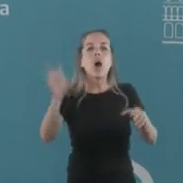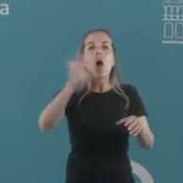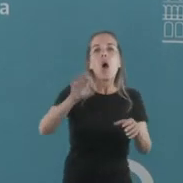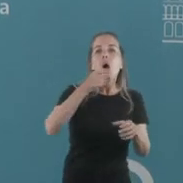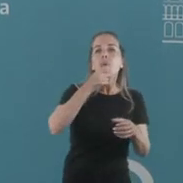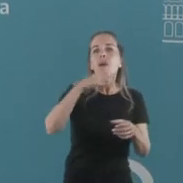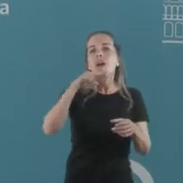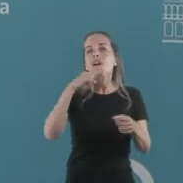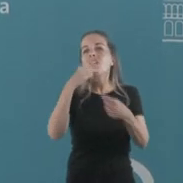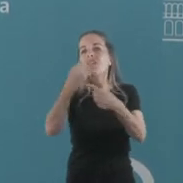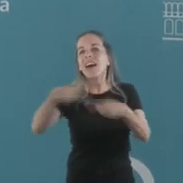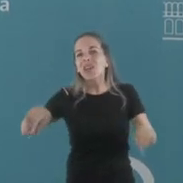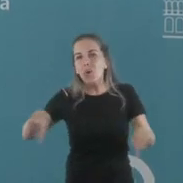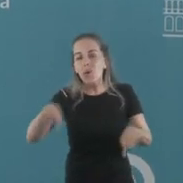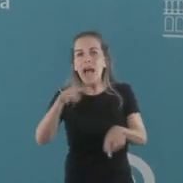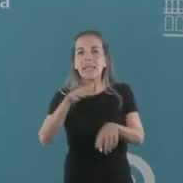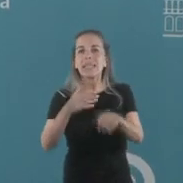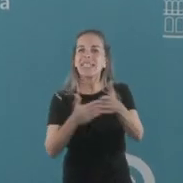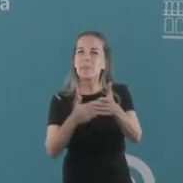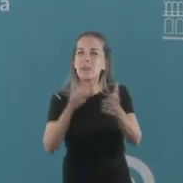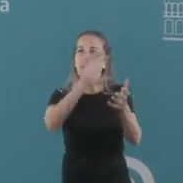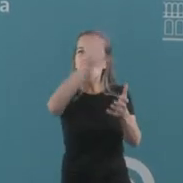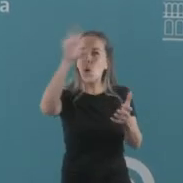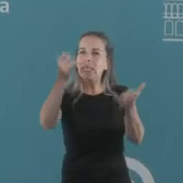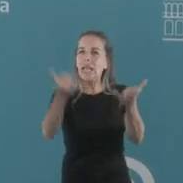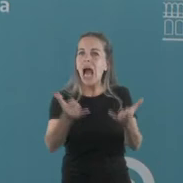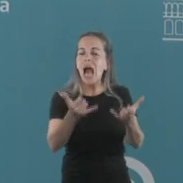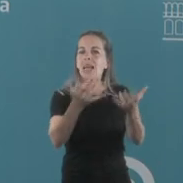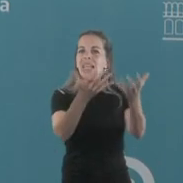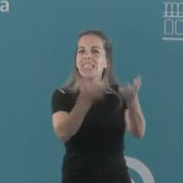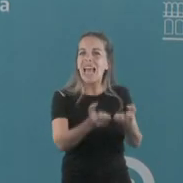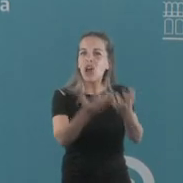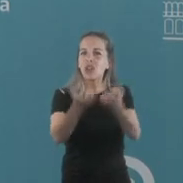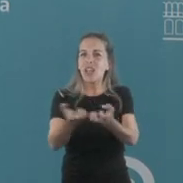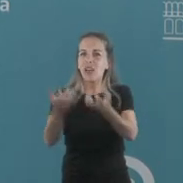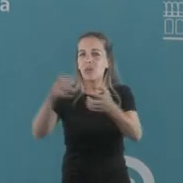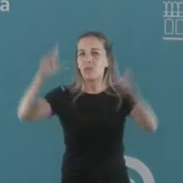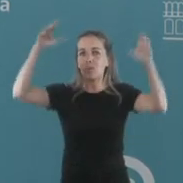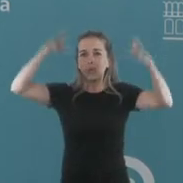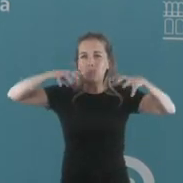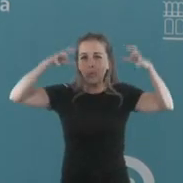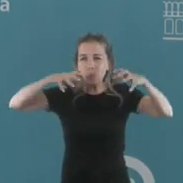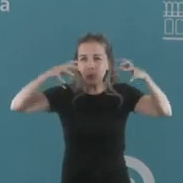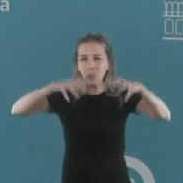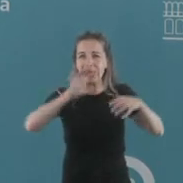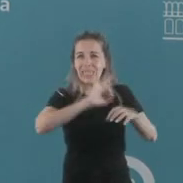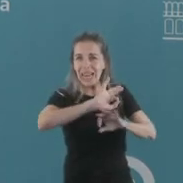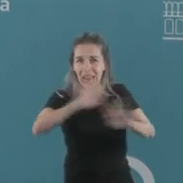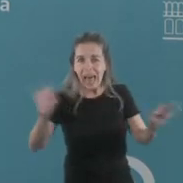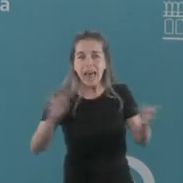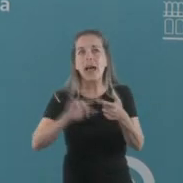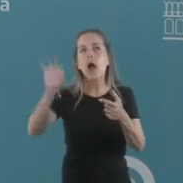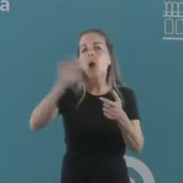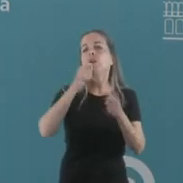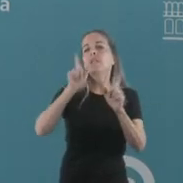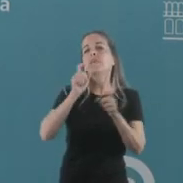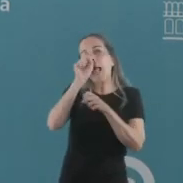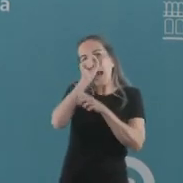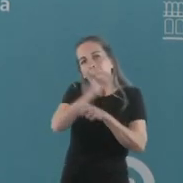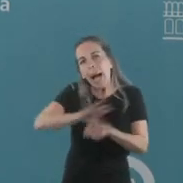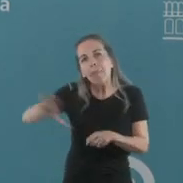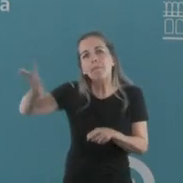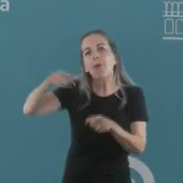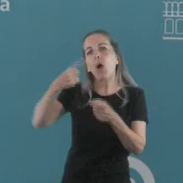algunas verduras, con la cuestión de la sequía, en el caso de la carne, con el traslado de la sequía también, a dónde tienen que pastorear o no, y